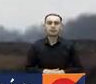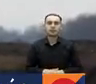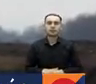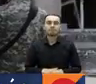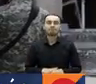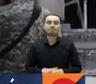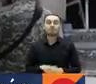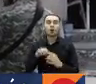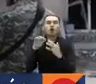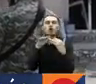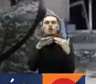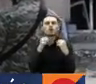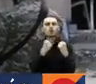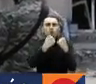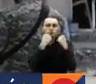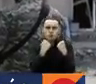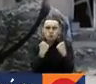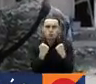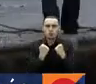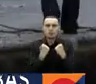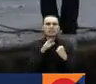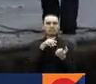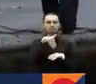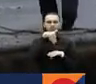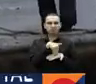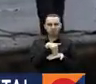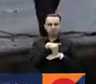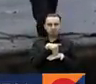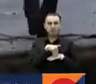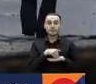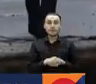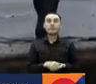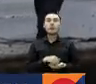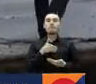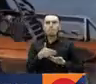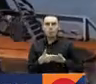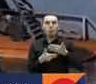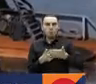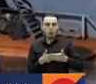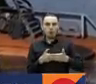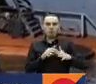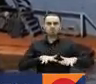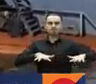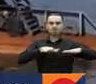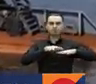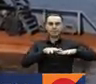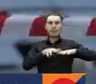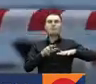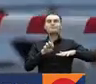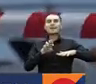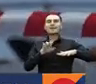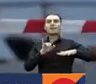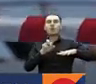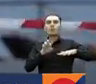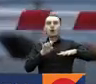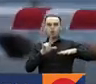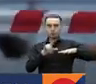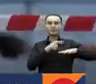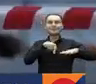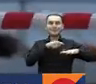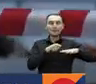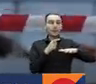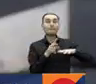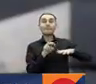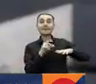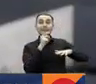La guerra está en un punto crítico de resistencia. Las tropas afianzan sus posiciones, como es el caso de Mariupol, donde 20 civiles evacuaron